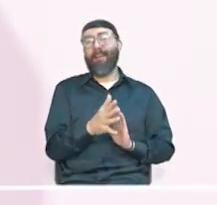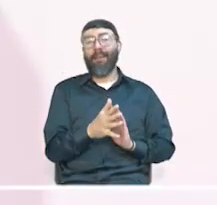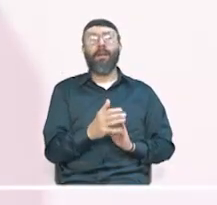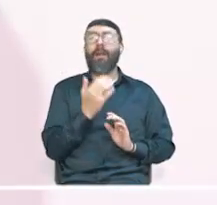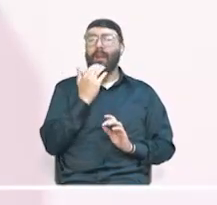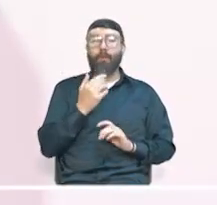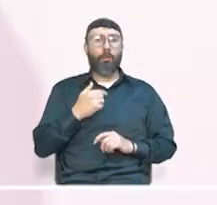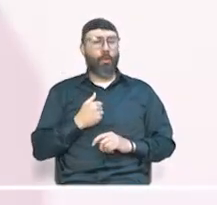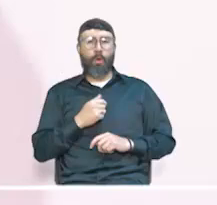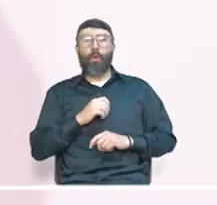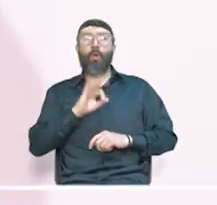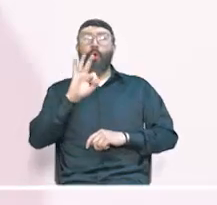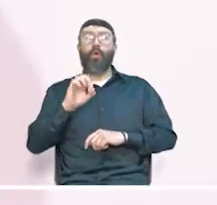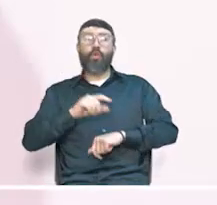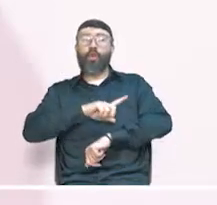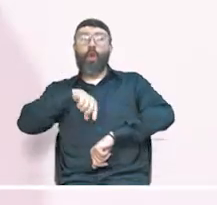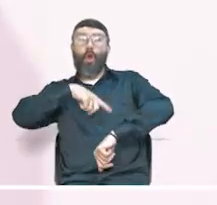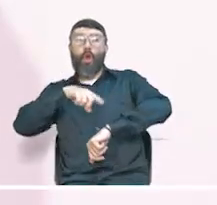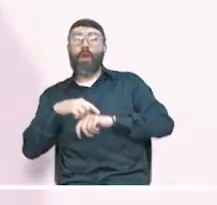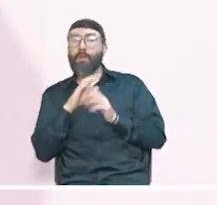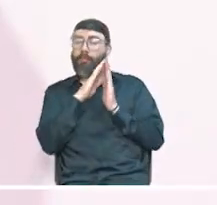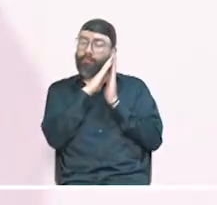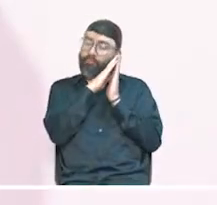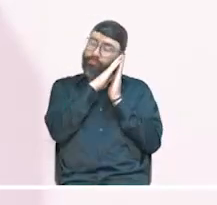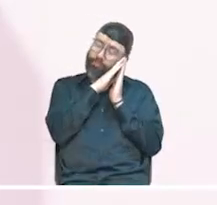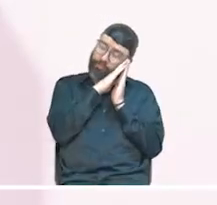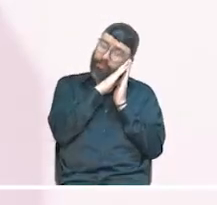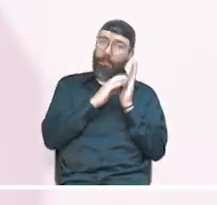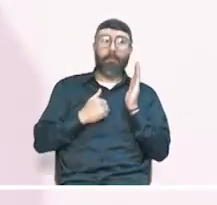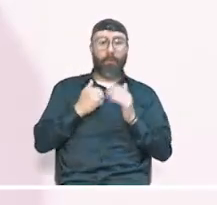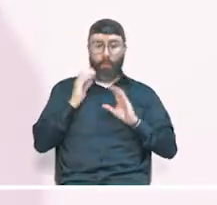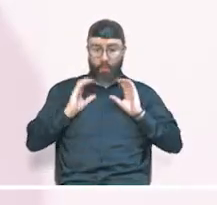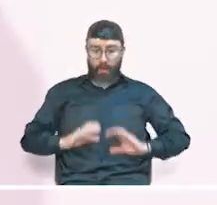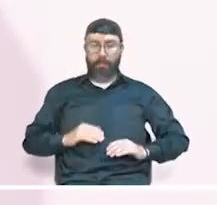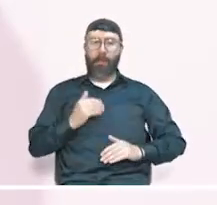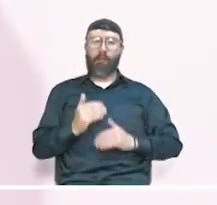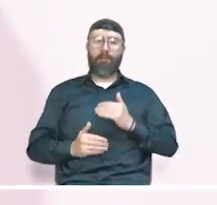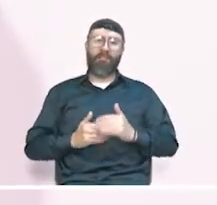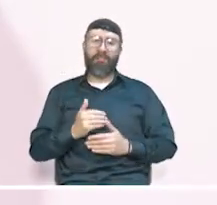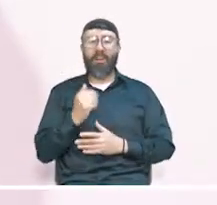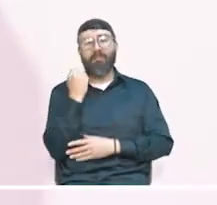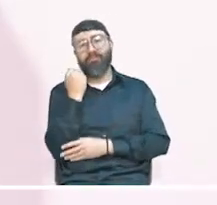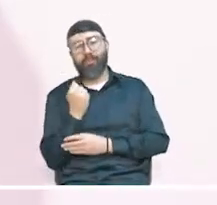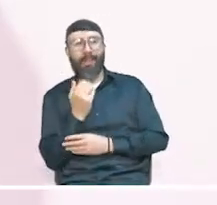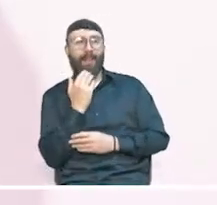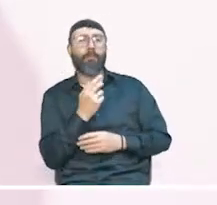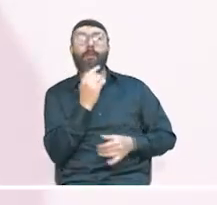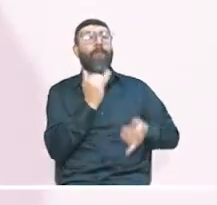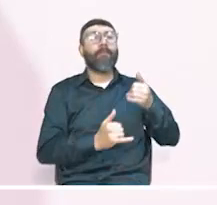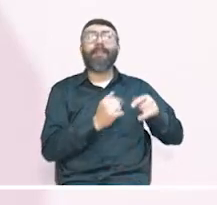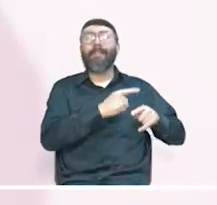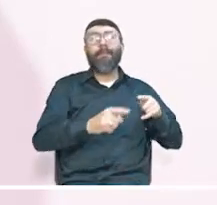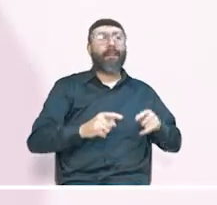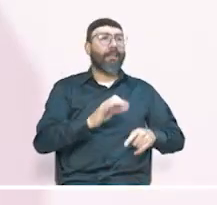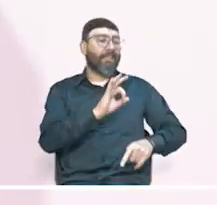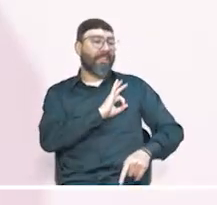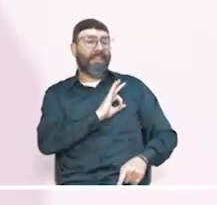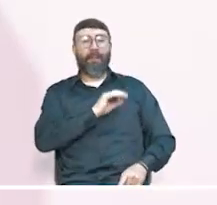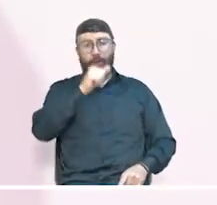de 8 horas acostado, empieza un proceso de desacondicionamiento físico, porque hay personas que el fin de semana se quedan sábado y domingo acostados y